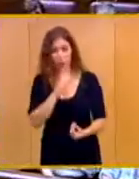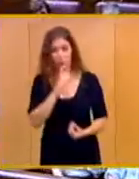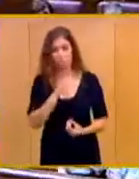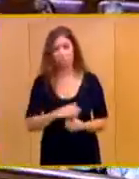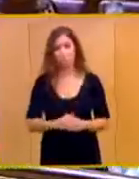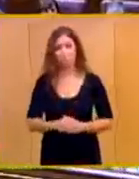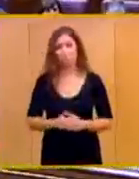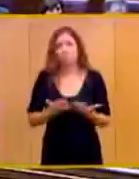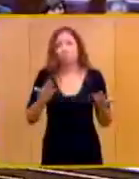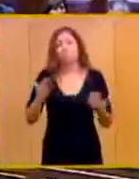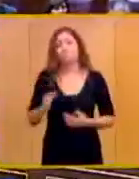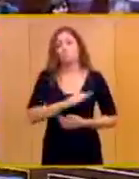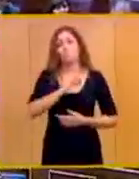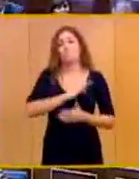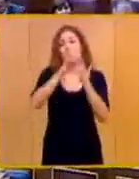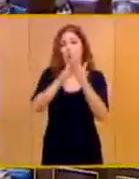Señorías,